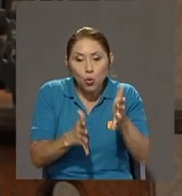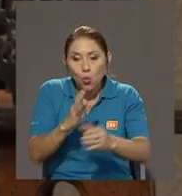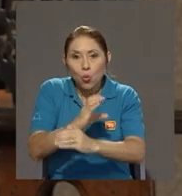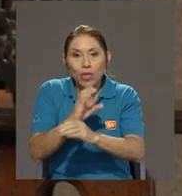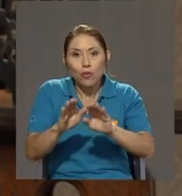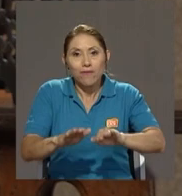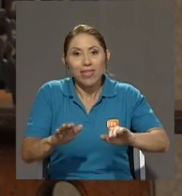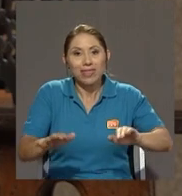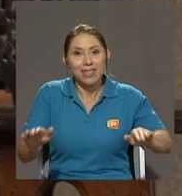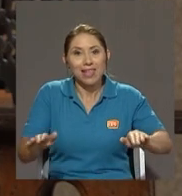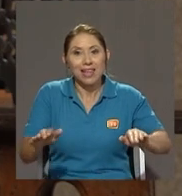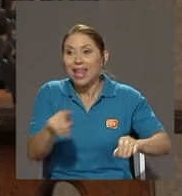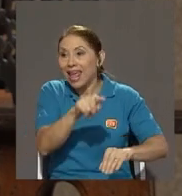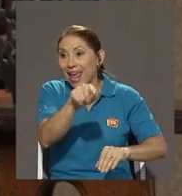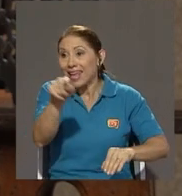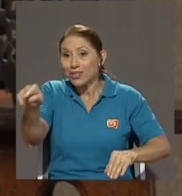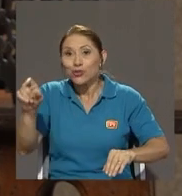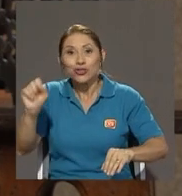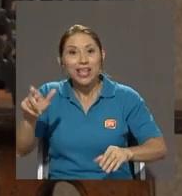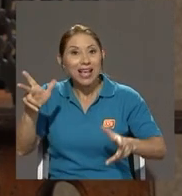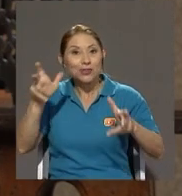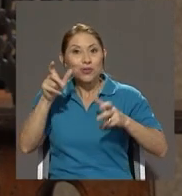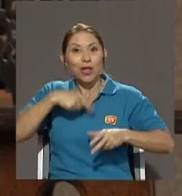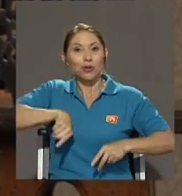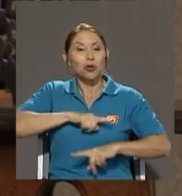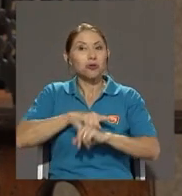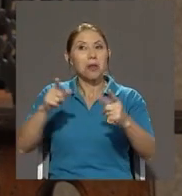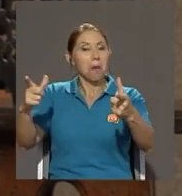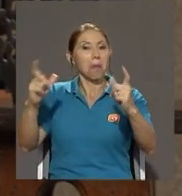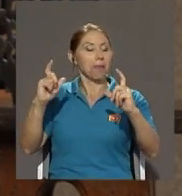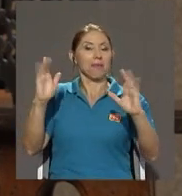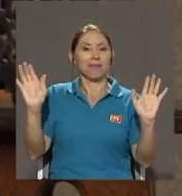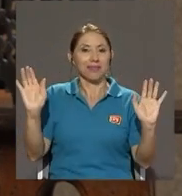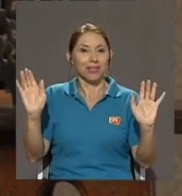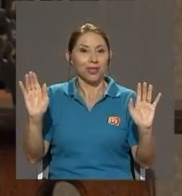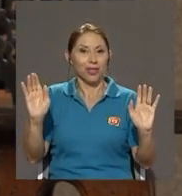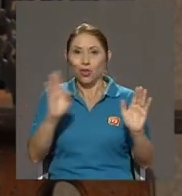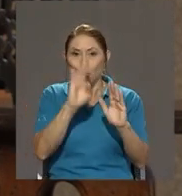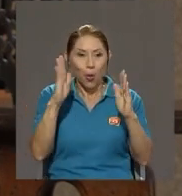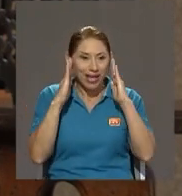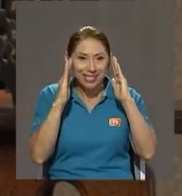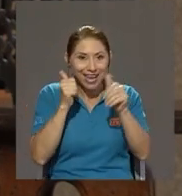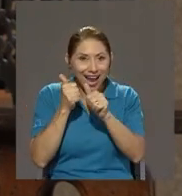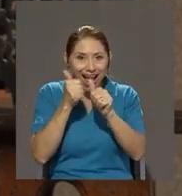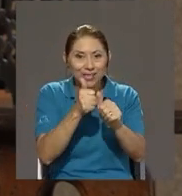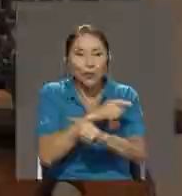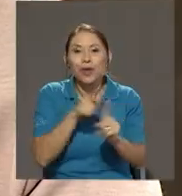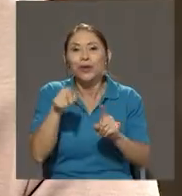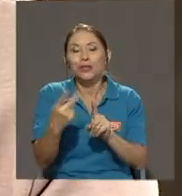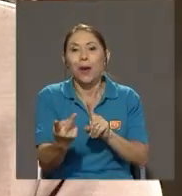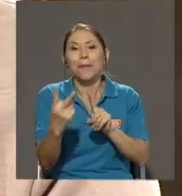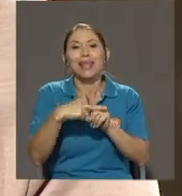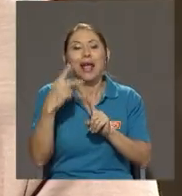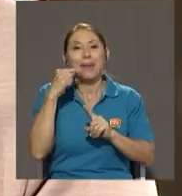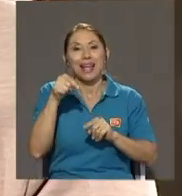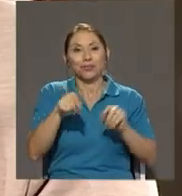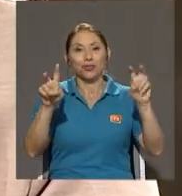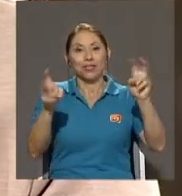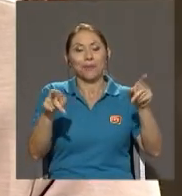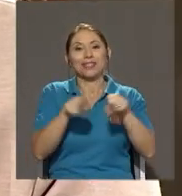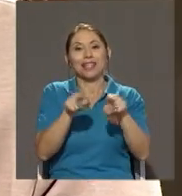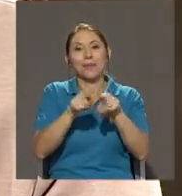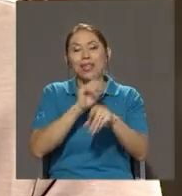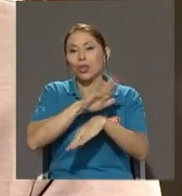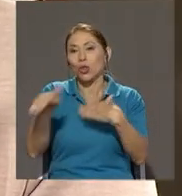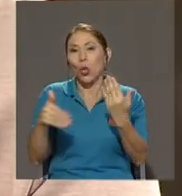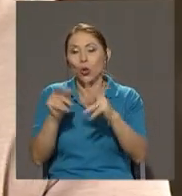Nos han escuchado, pero no necesariamente nos hacen caso. Pero eso aplica para estos temas y para todos los temas en general que